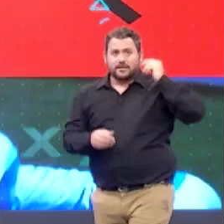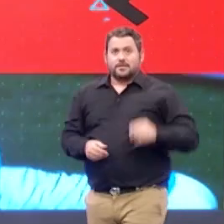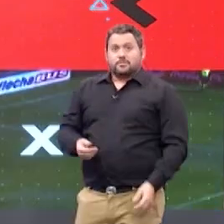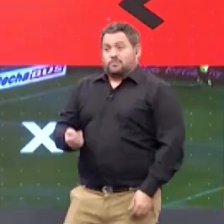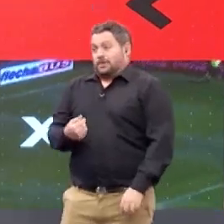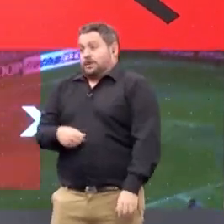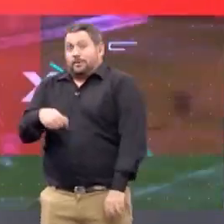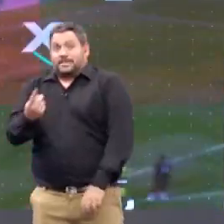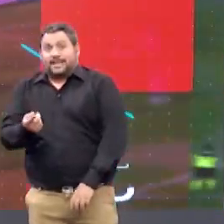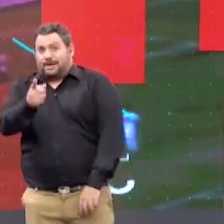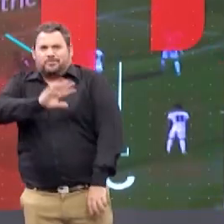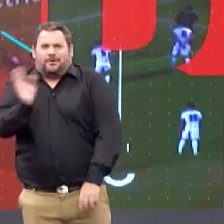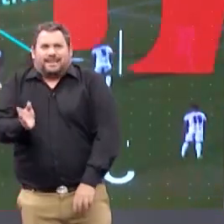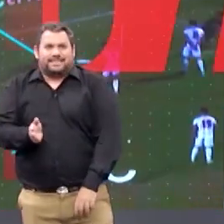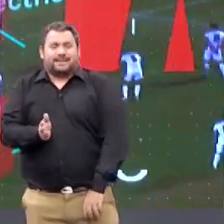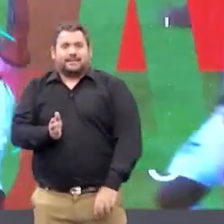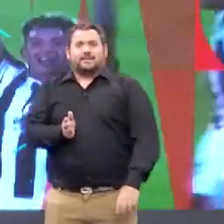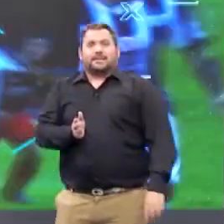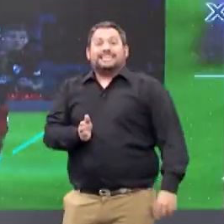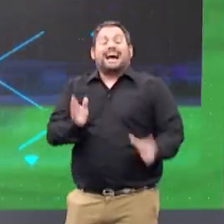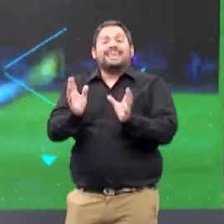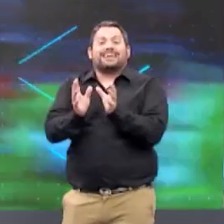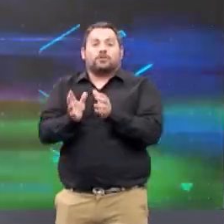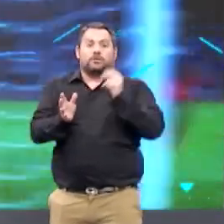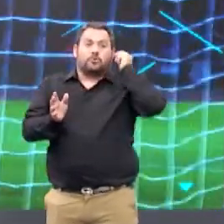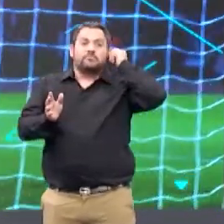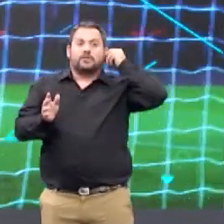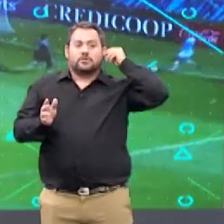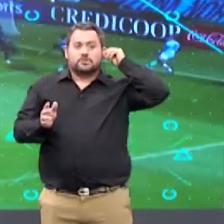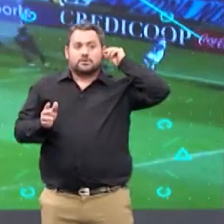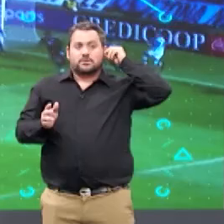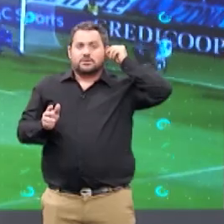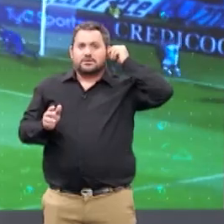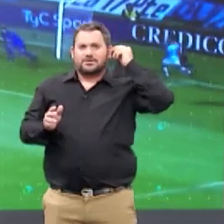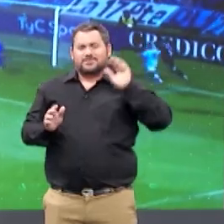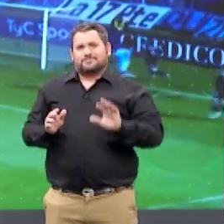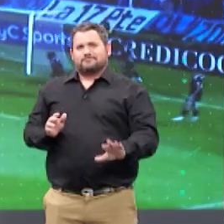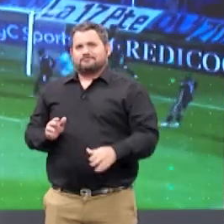atacame. Sí, siempre. Cuando la pelota salga, bueno, me va a alcanzar. Y ahí creo que los movimientos...